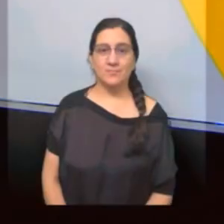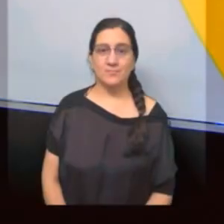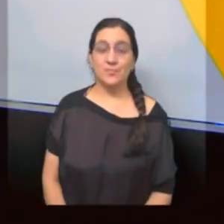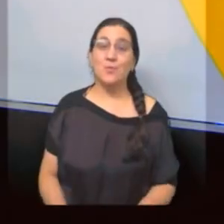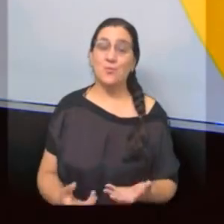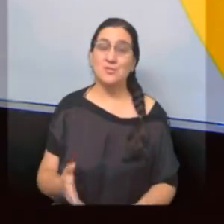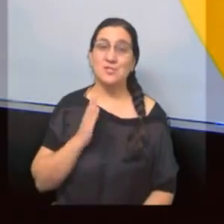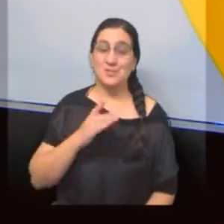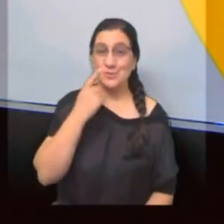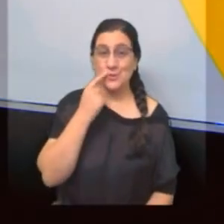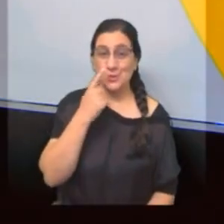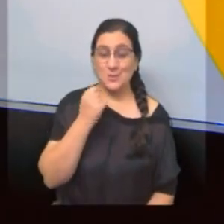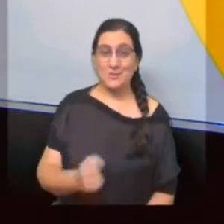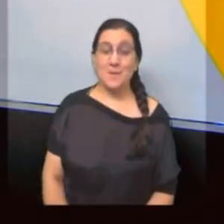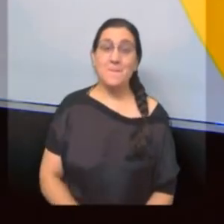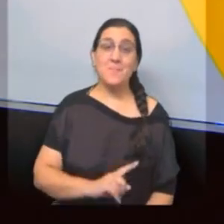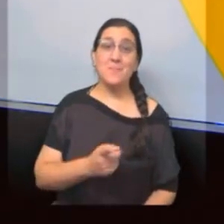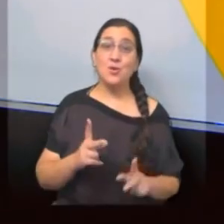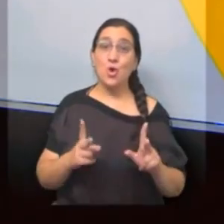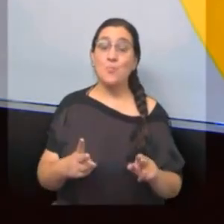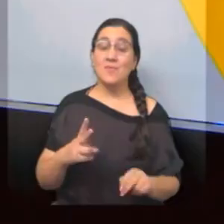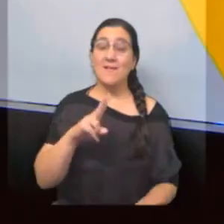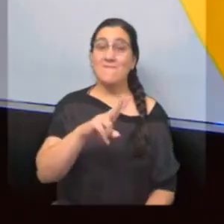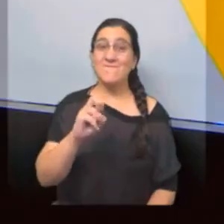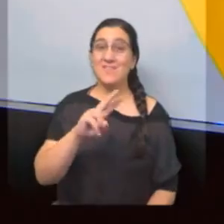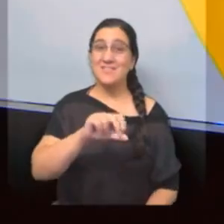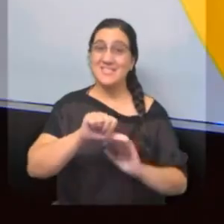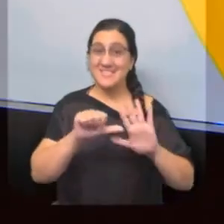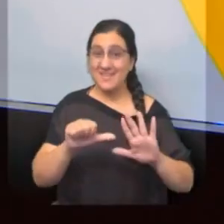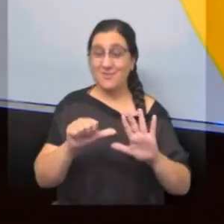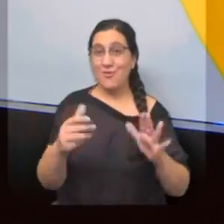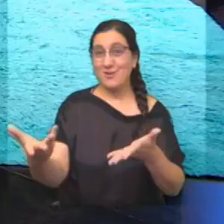señores, señores, y primer columna del año 26 lo recibimos con un aplauso.